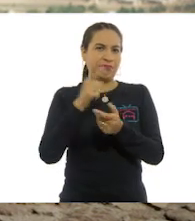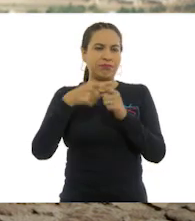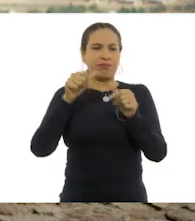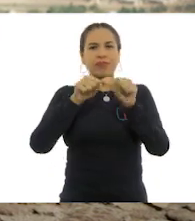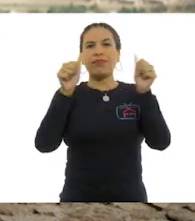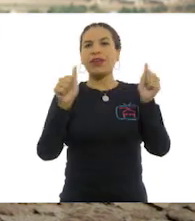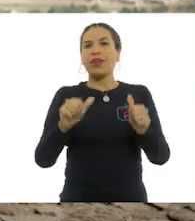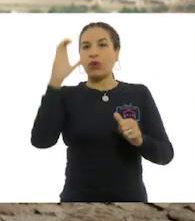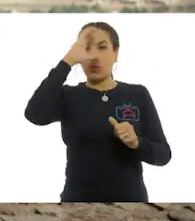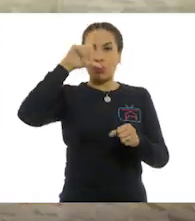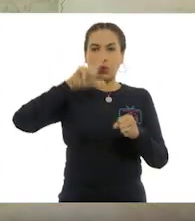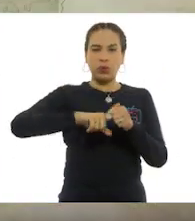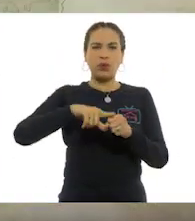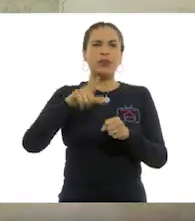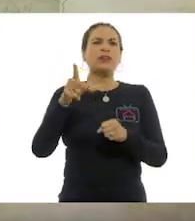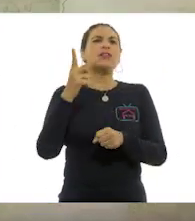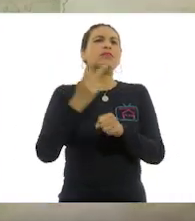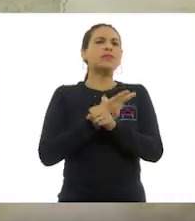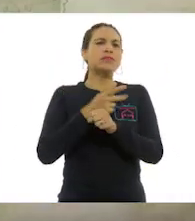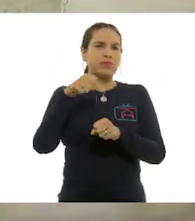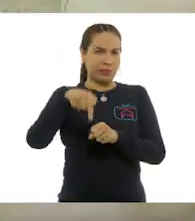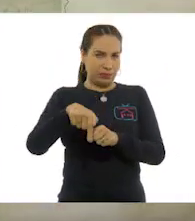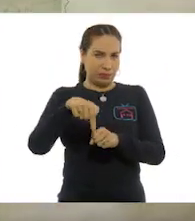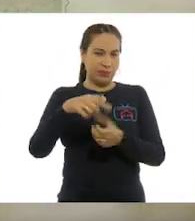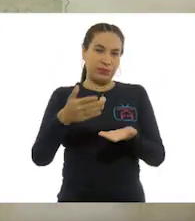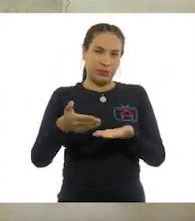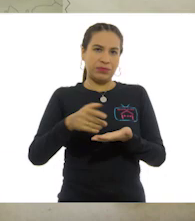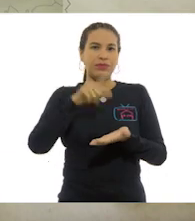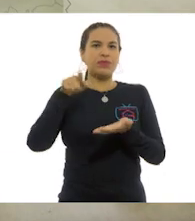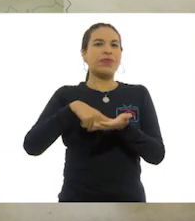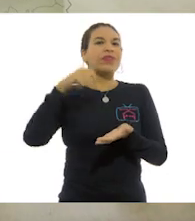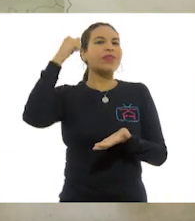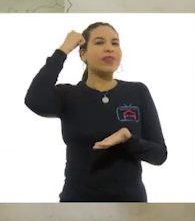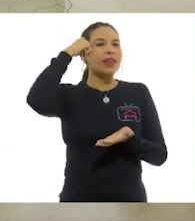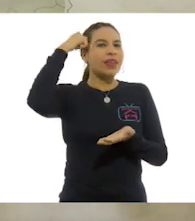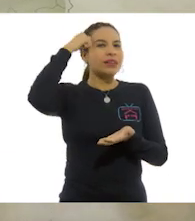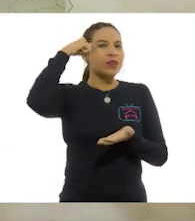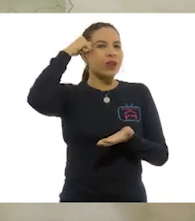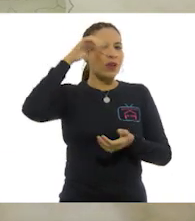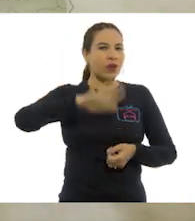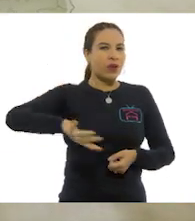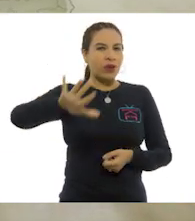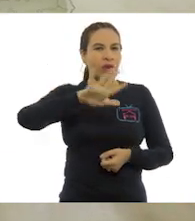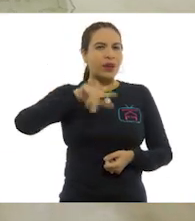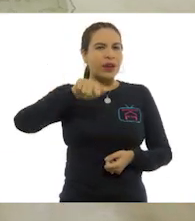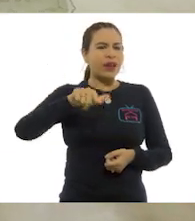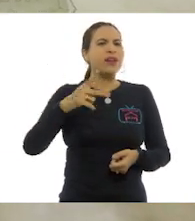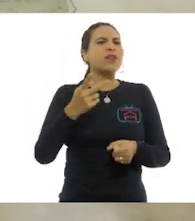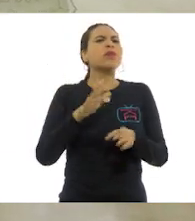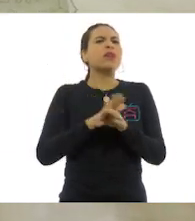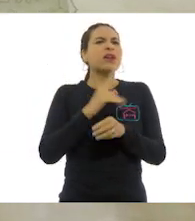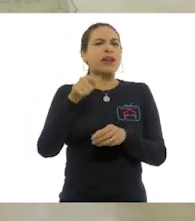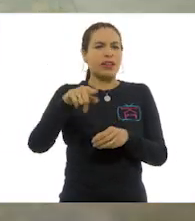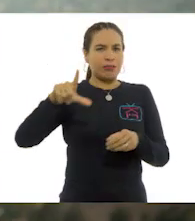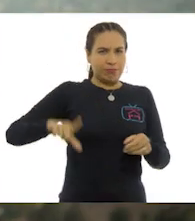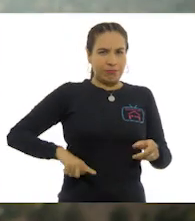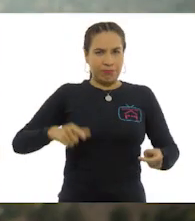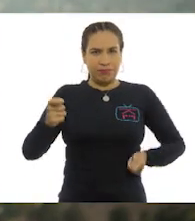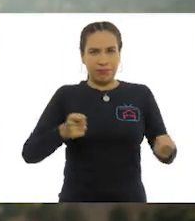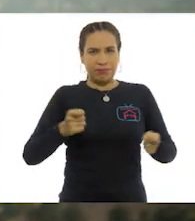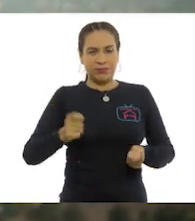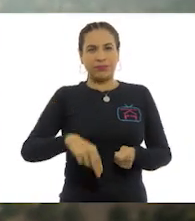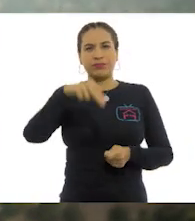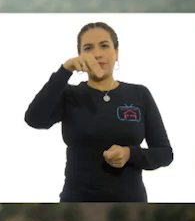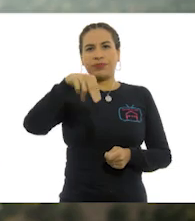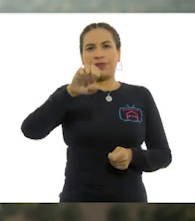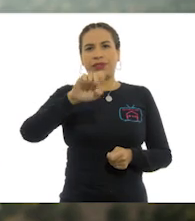la cultura, porque eso sucedió aquí, en Texcoco. Todo eso fue porque aquí gobernó